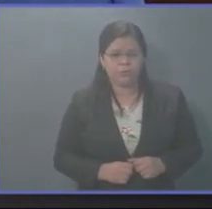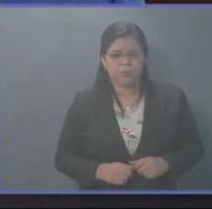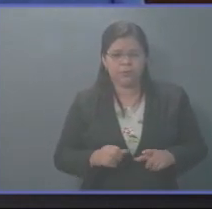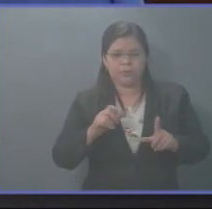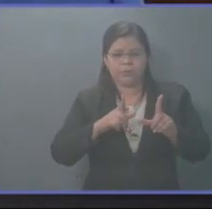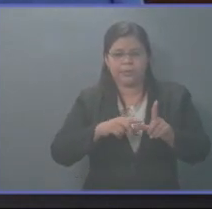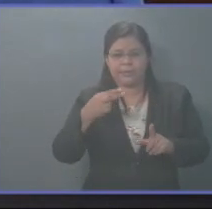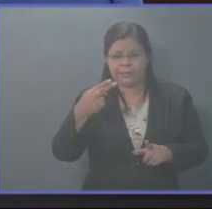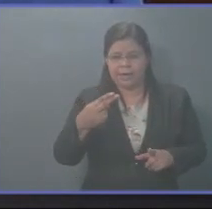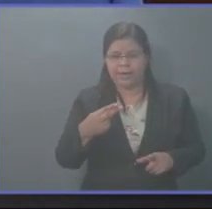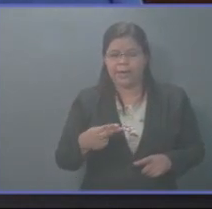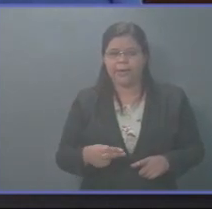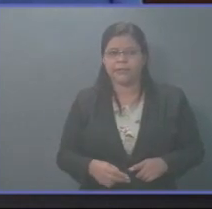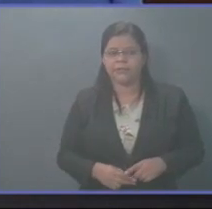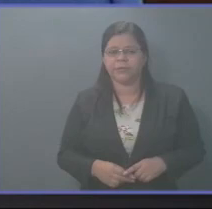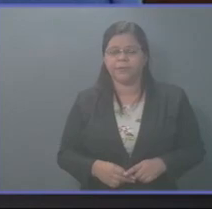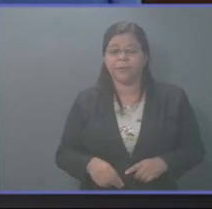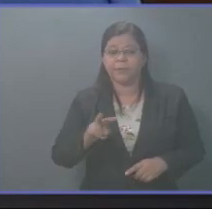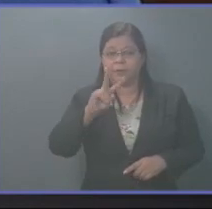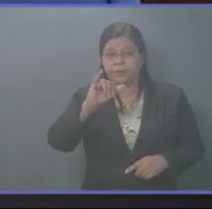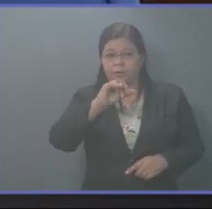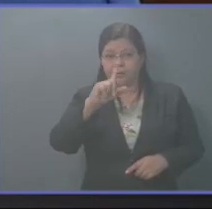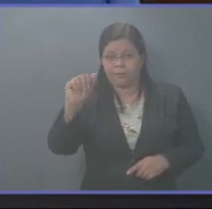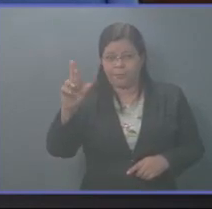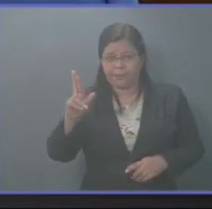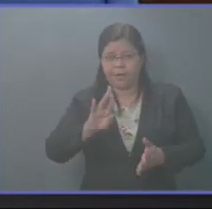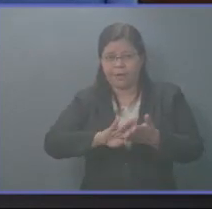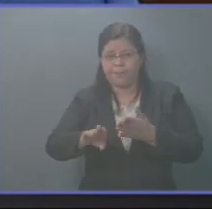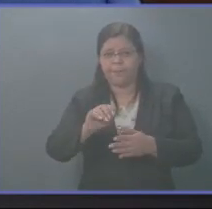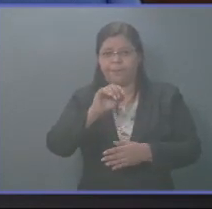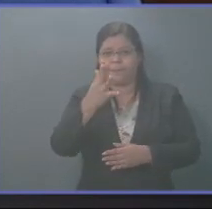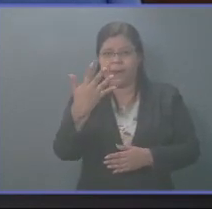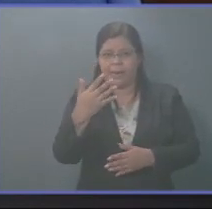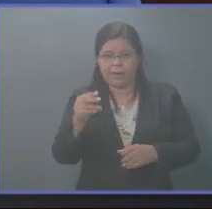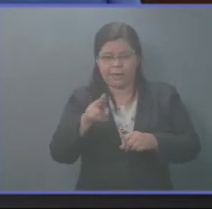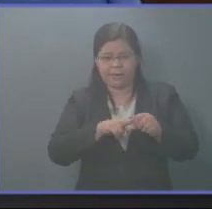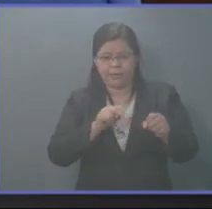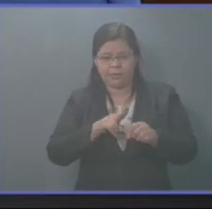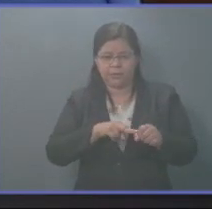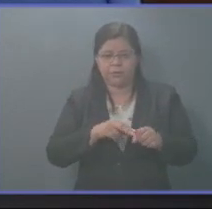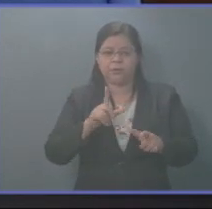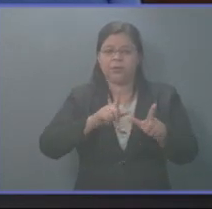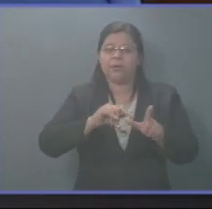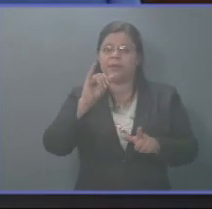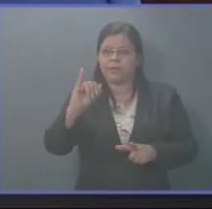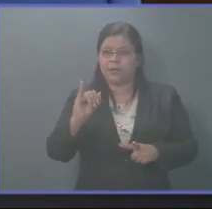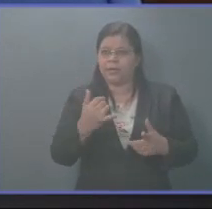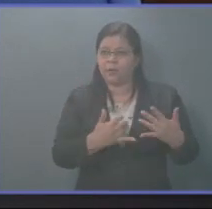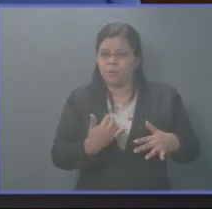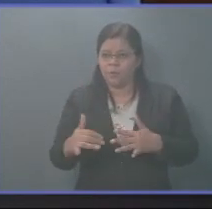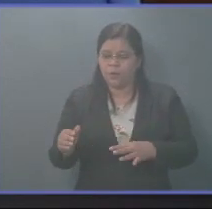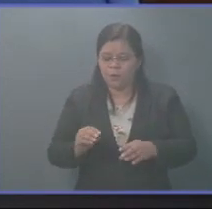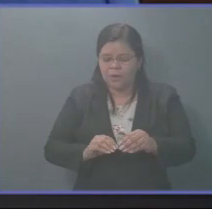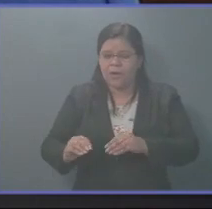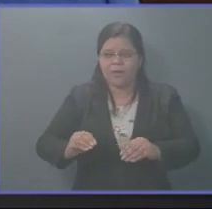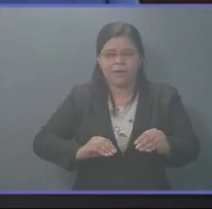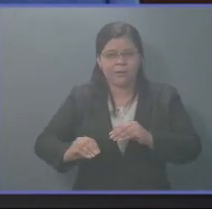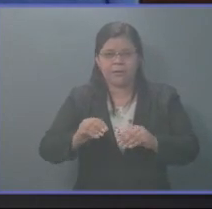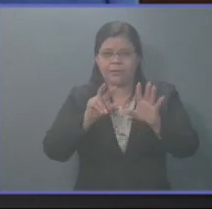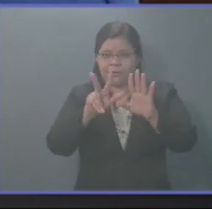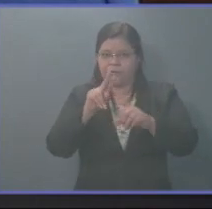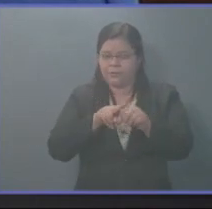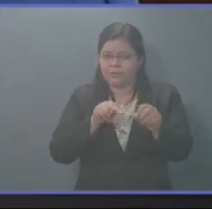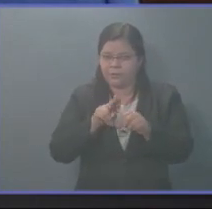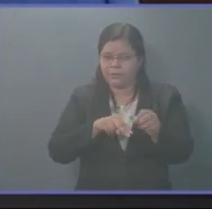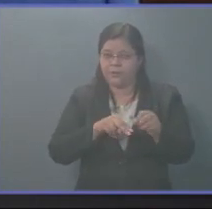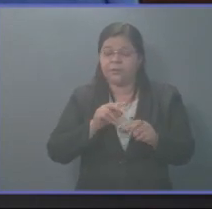H. Billares por cada mesa, $15. Literal I, juego de dominó, cada uno, $8.